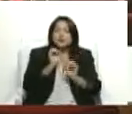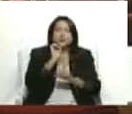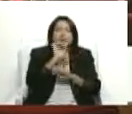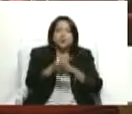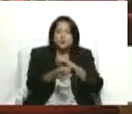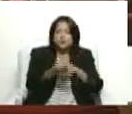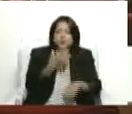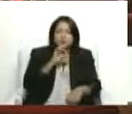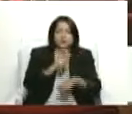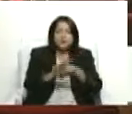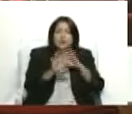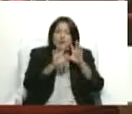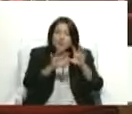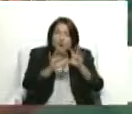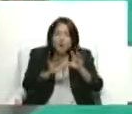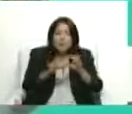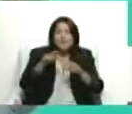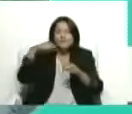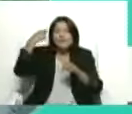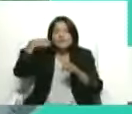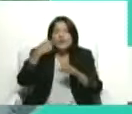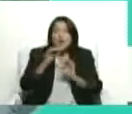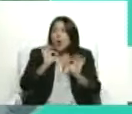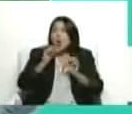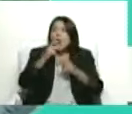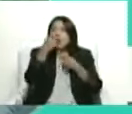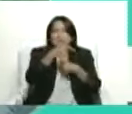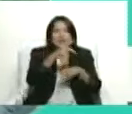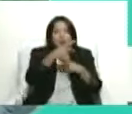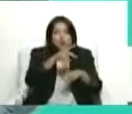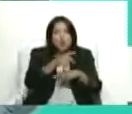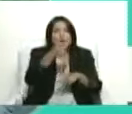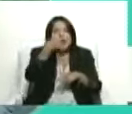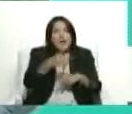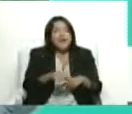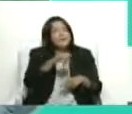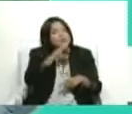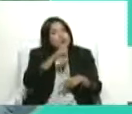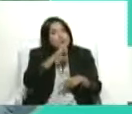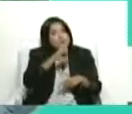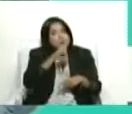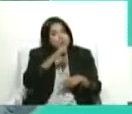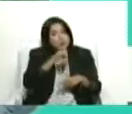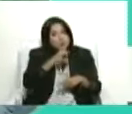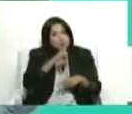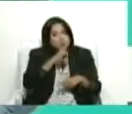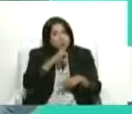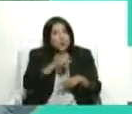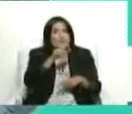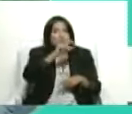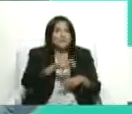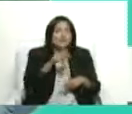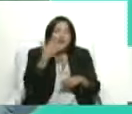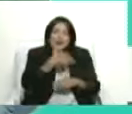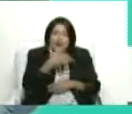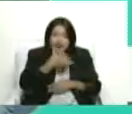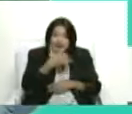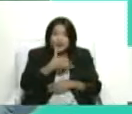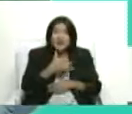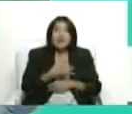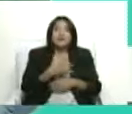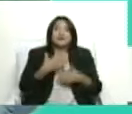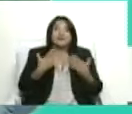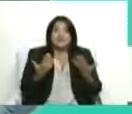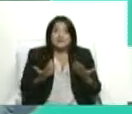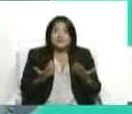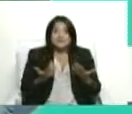Yo creo que uno hoy entra a TikTok y también se encuentra con una gran cantidad de contenido, de gente que se ríe y que con humor va